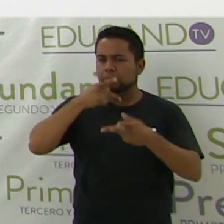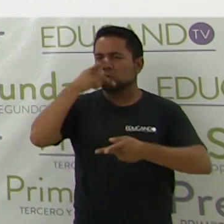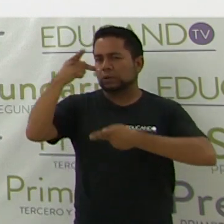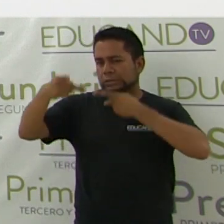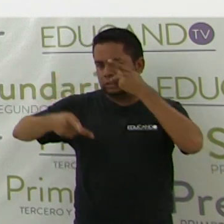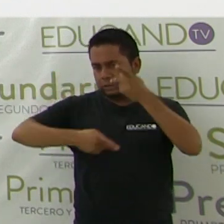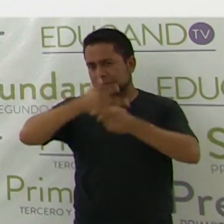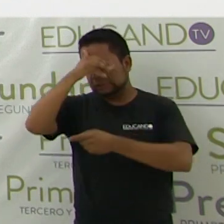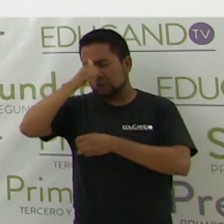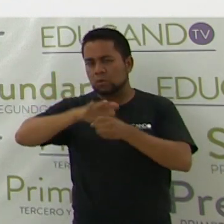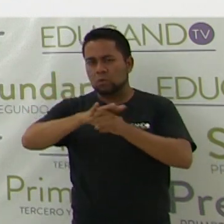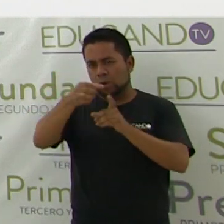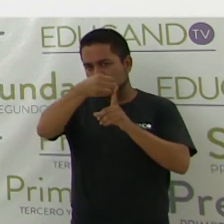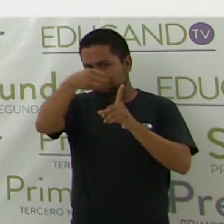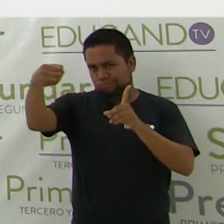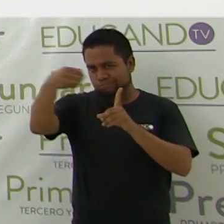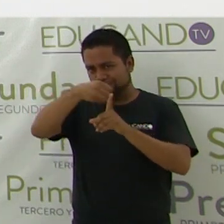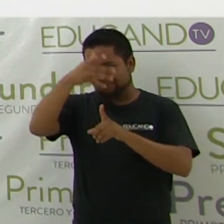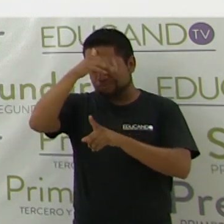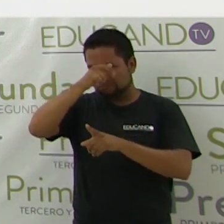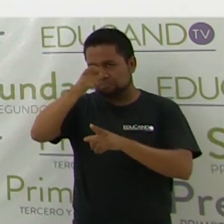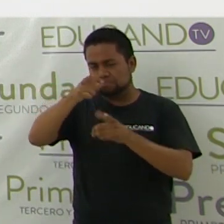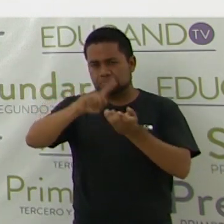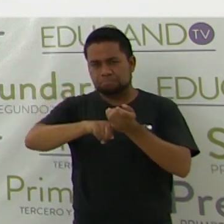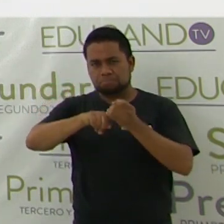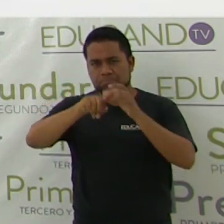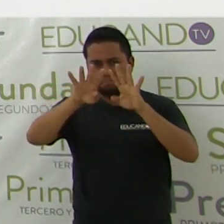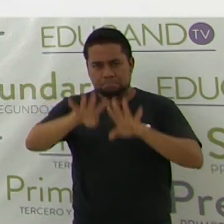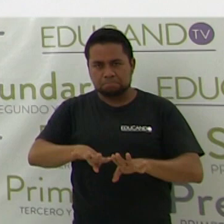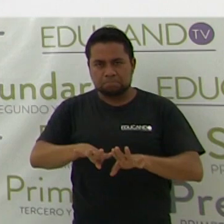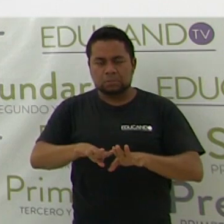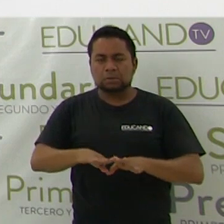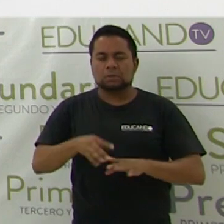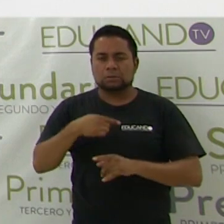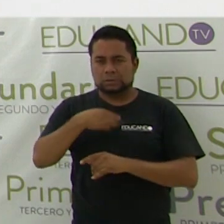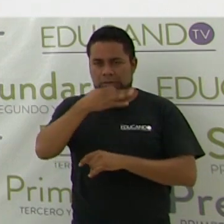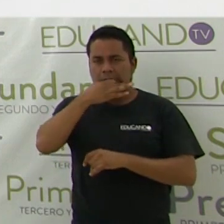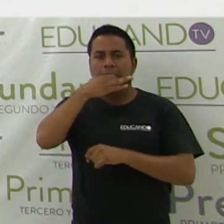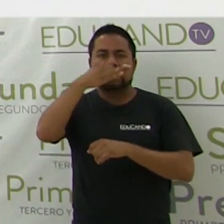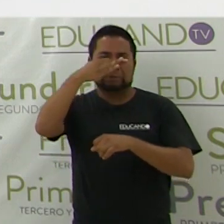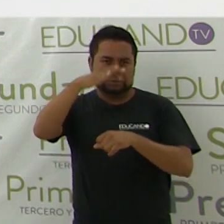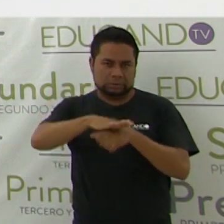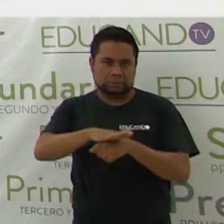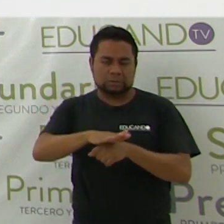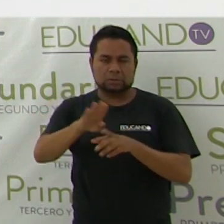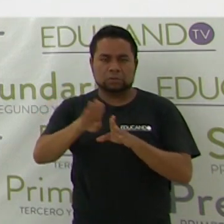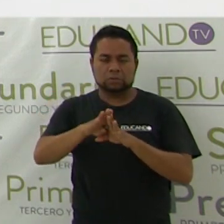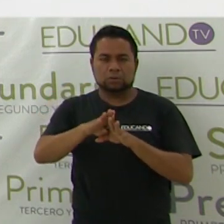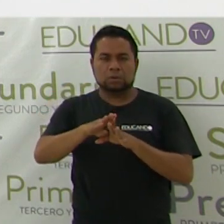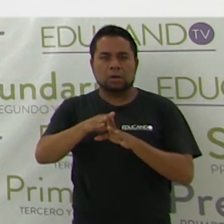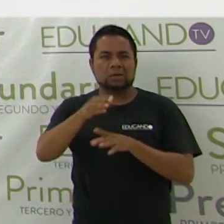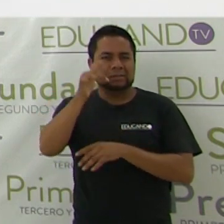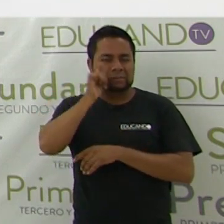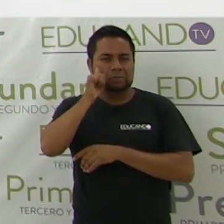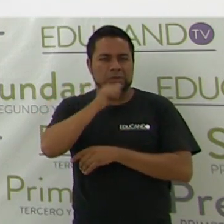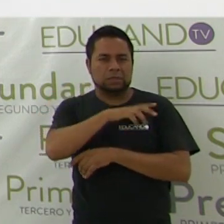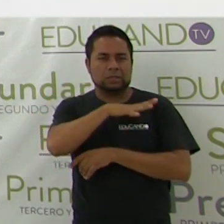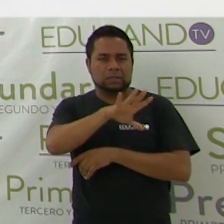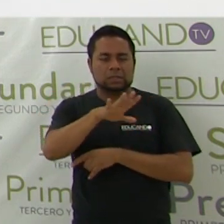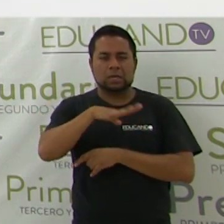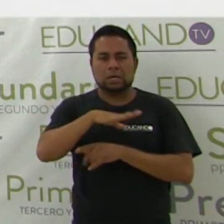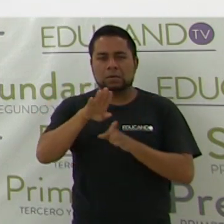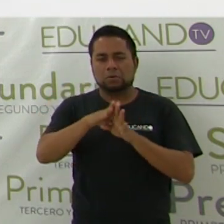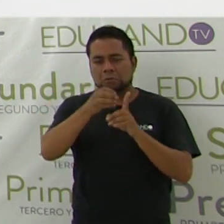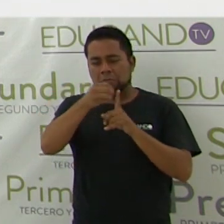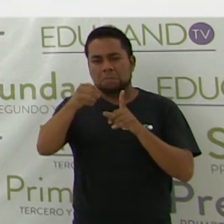¿Recuerdan cuál es la estructura? Les quiero decir que, en lo general, hay una